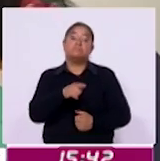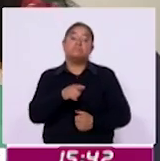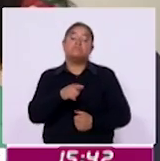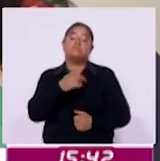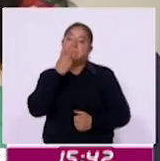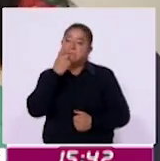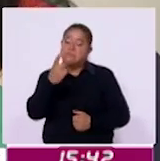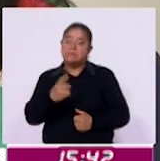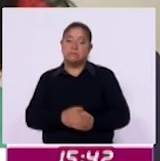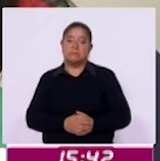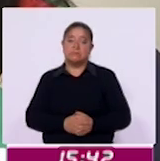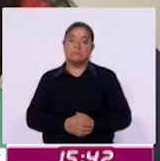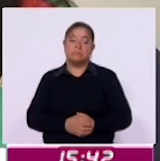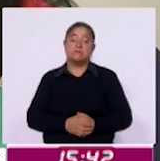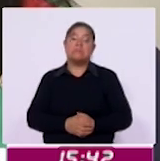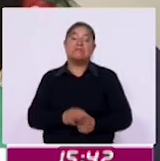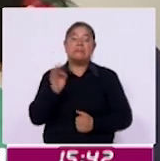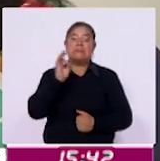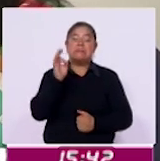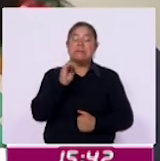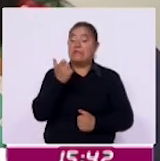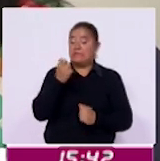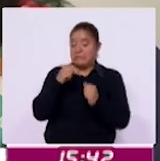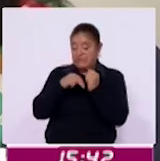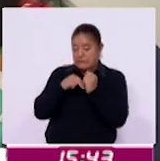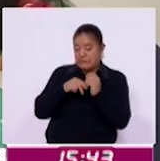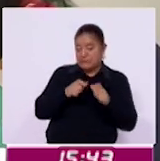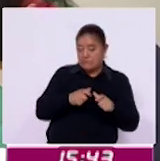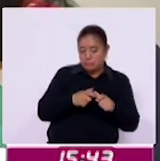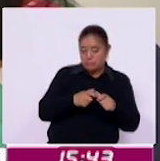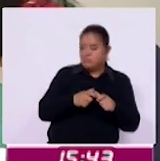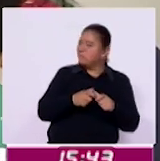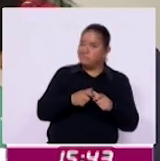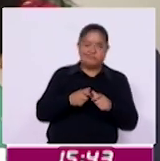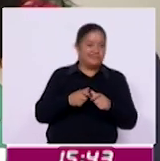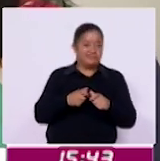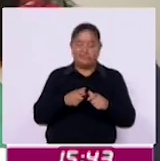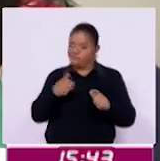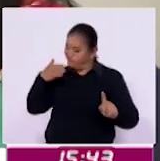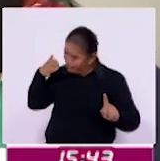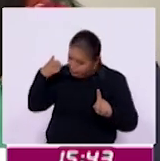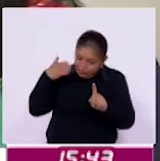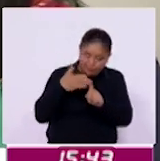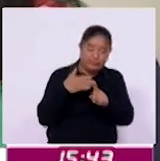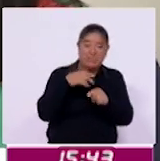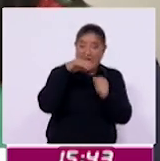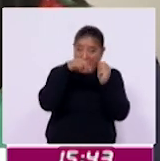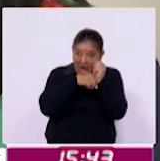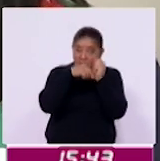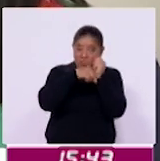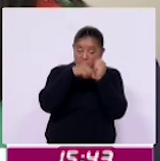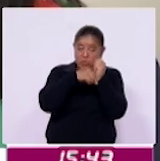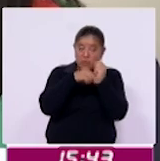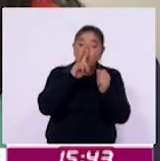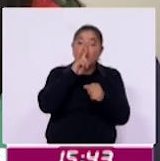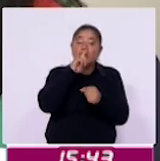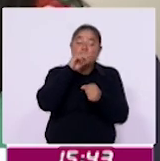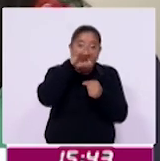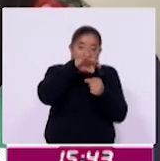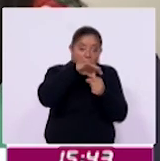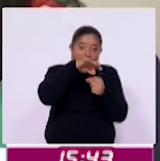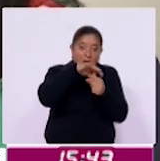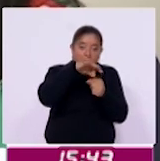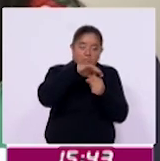determinar si tenemos un remanente, dedicarlo al ahorro, lo cual nos va a permitir justamente lo que